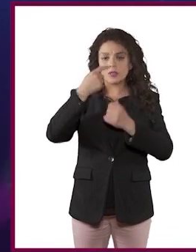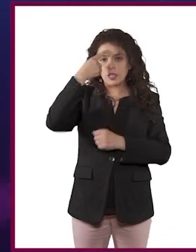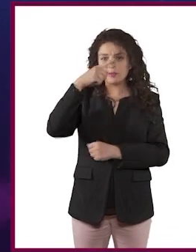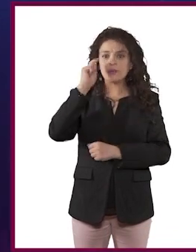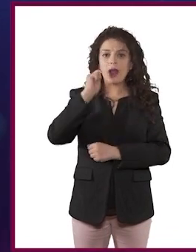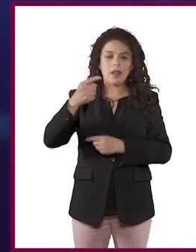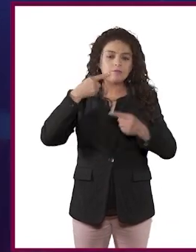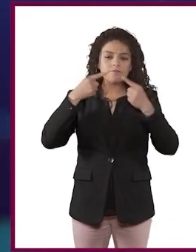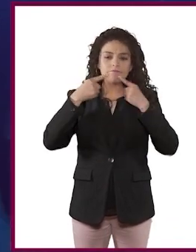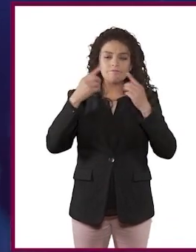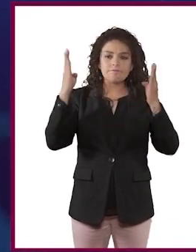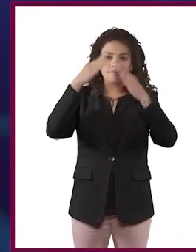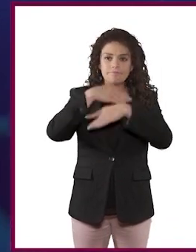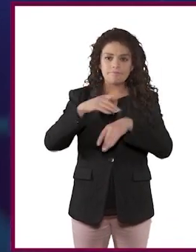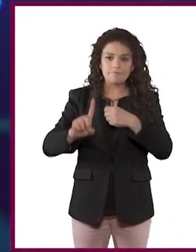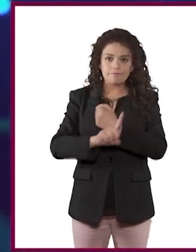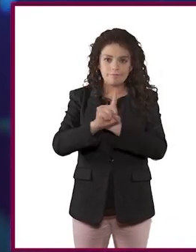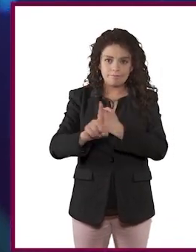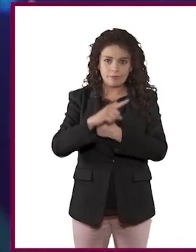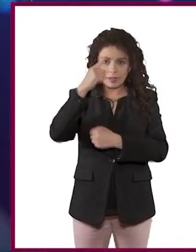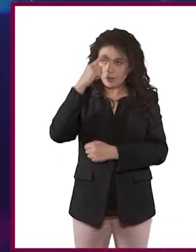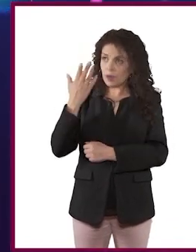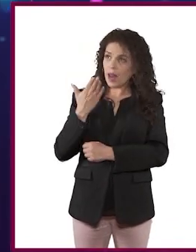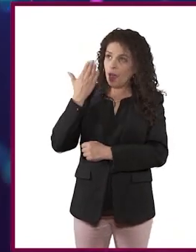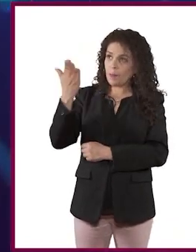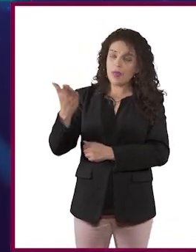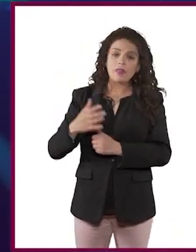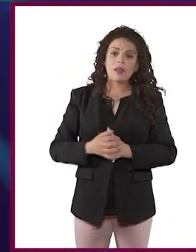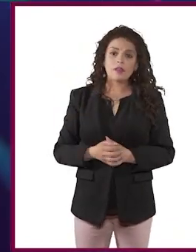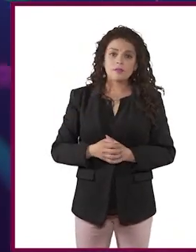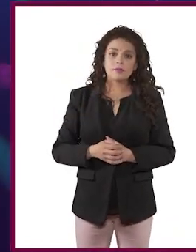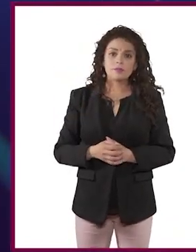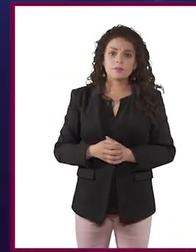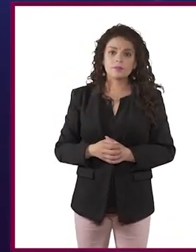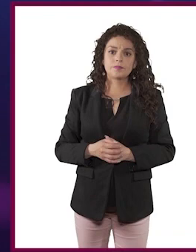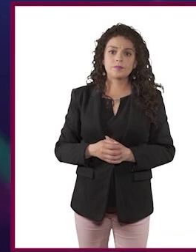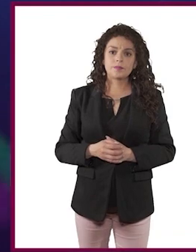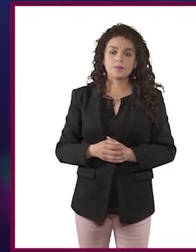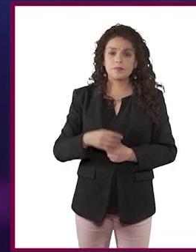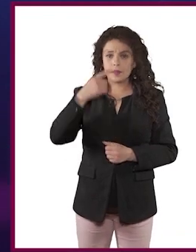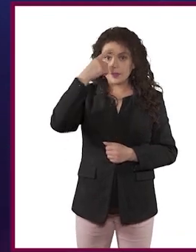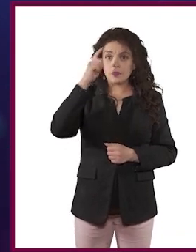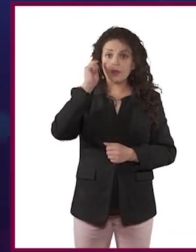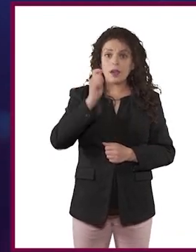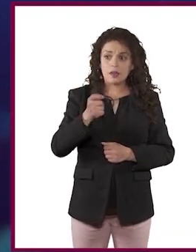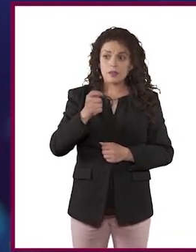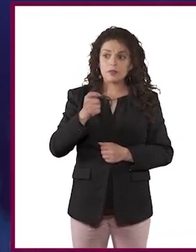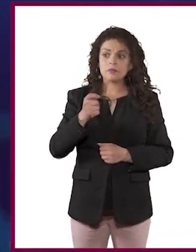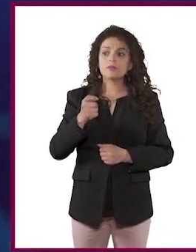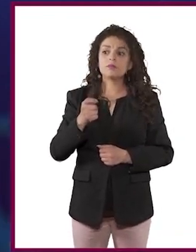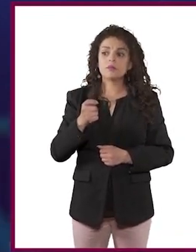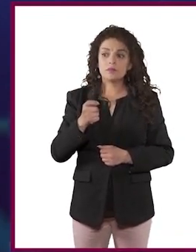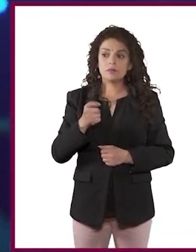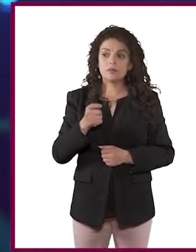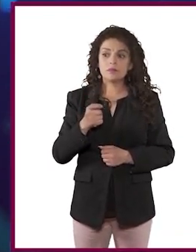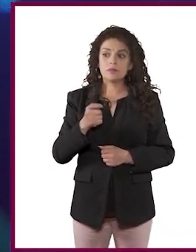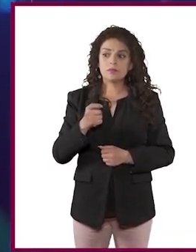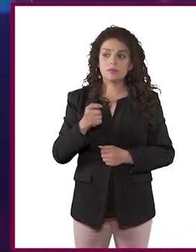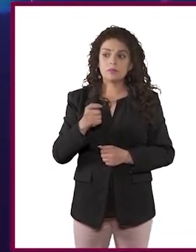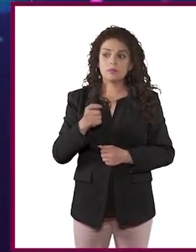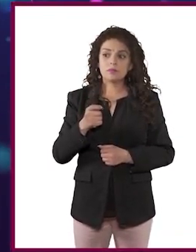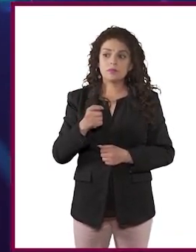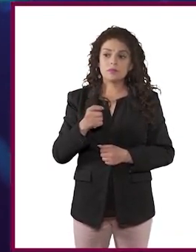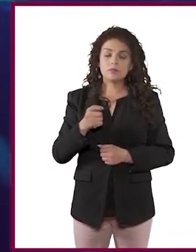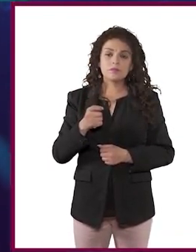conciliación, pues solicitar que se rescinda la relación de trabajo sin responsabilidad para la